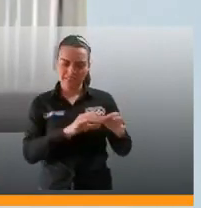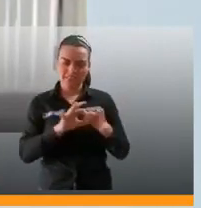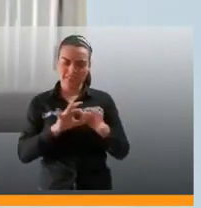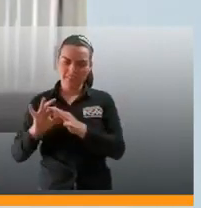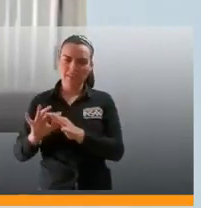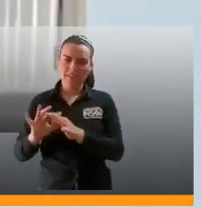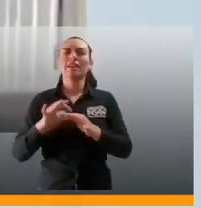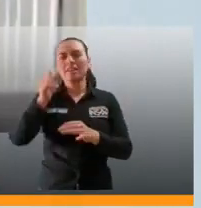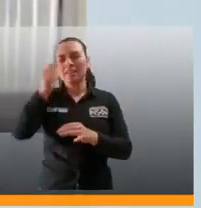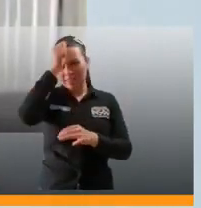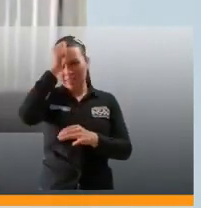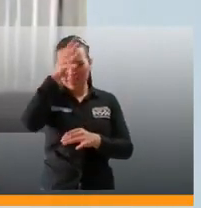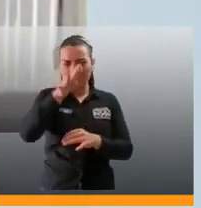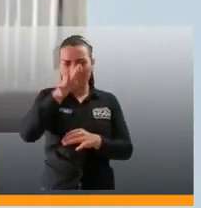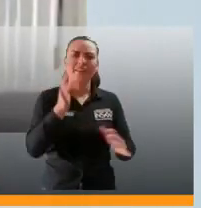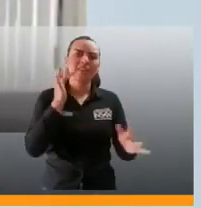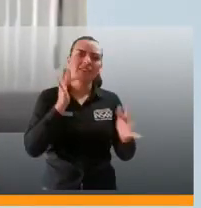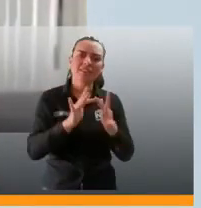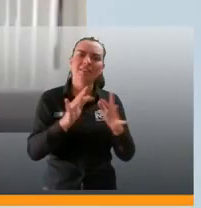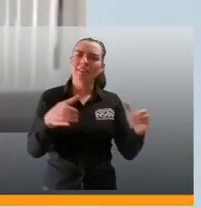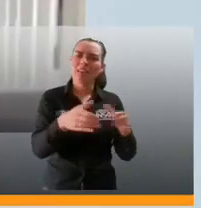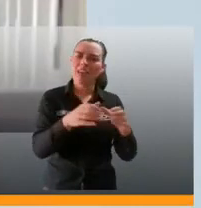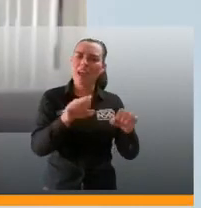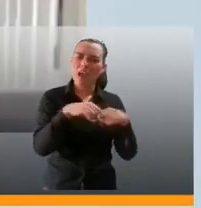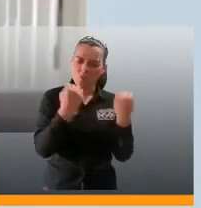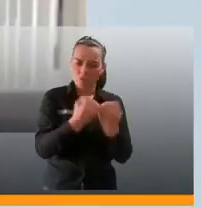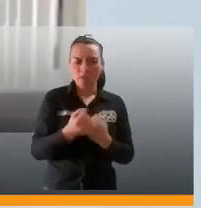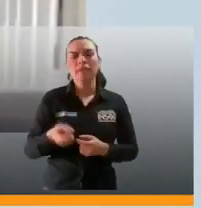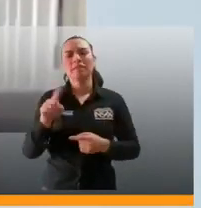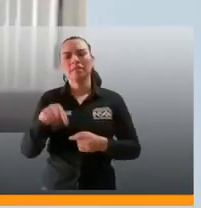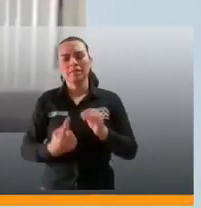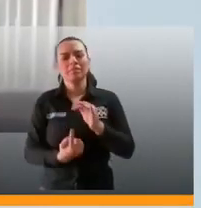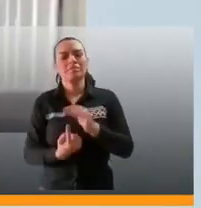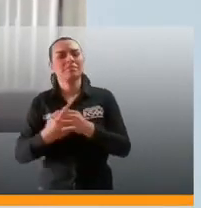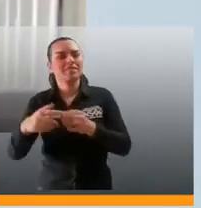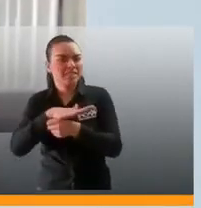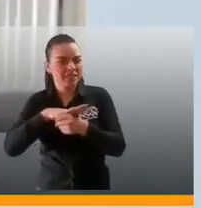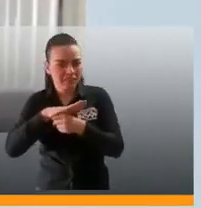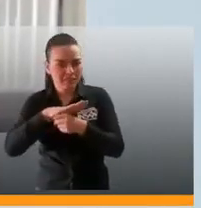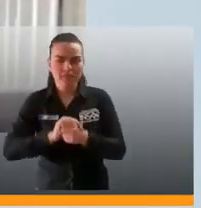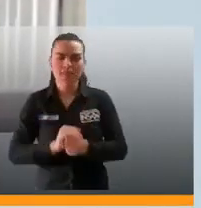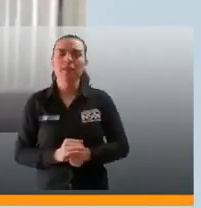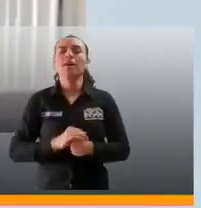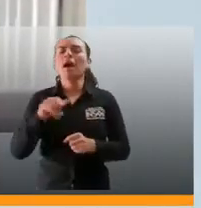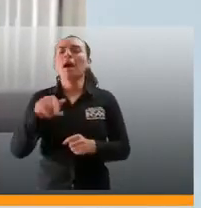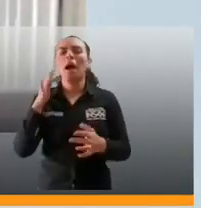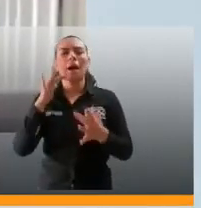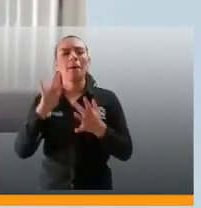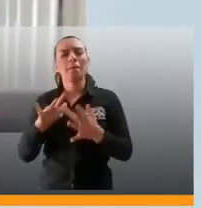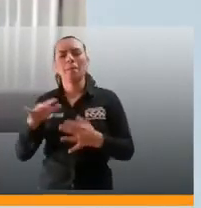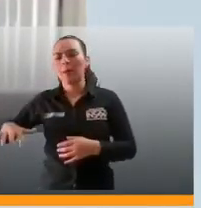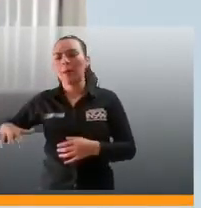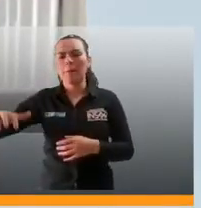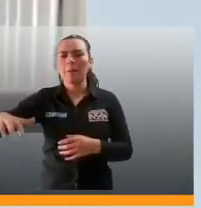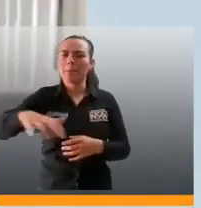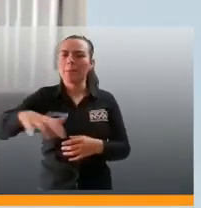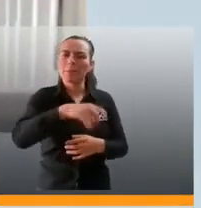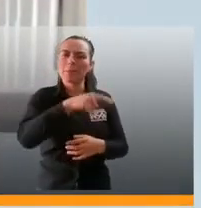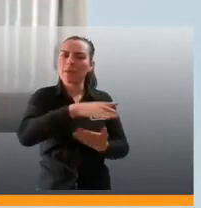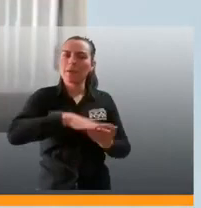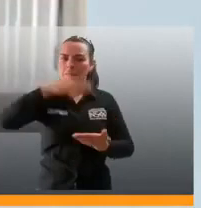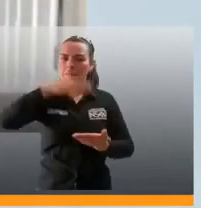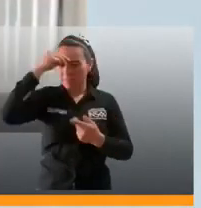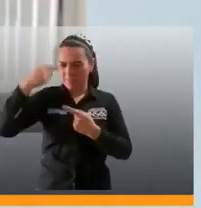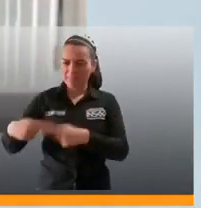situaciones didácticas para poder trabajar con los estudiantes diferentes escenarios de aprendizaje mediados por